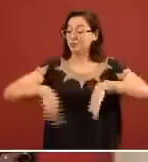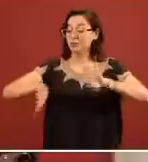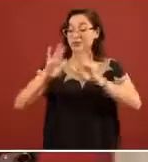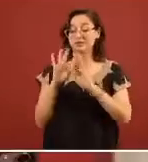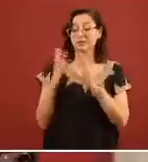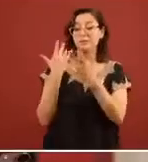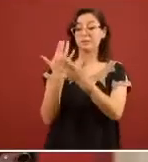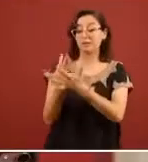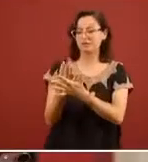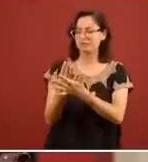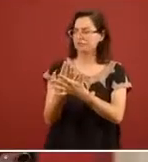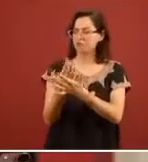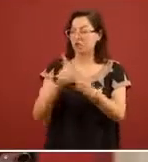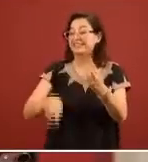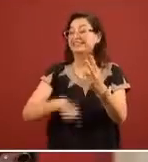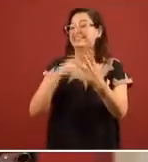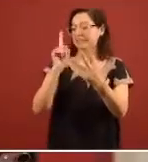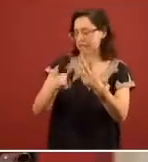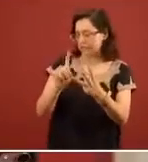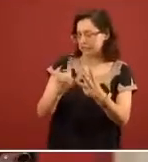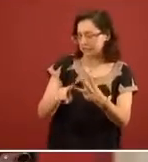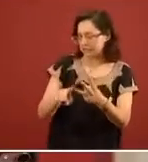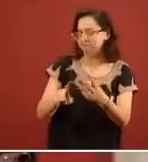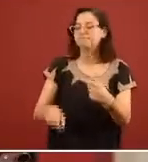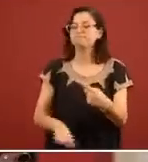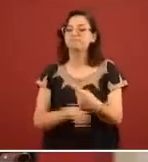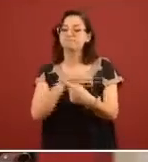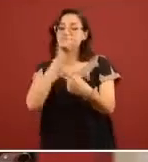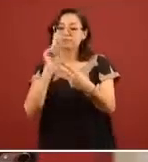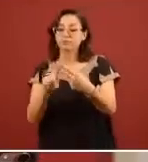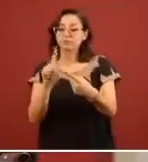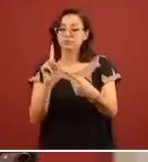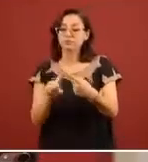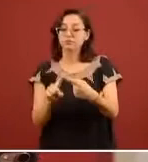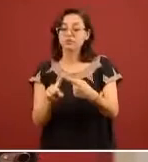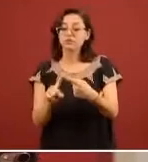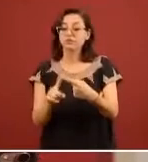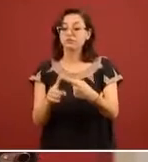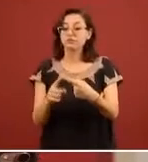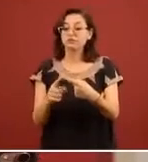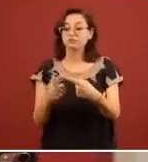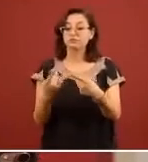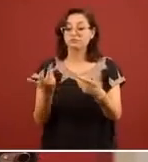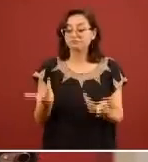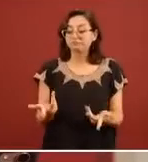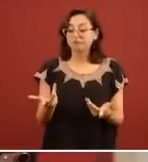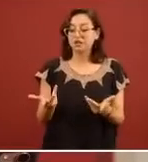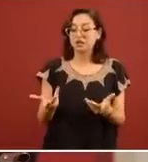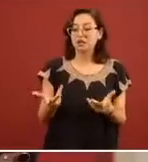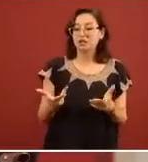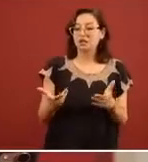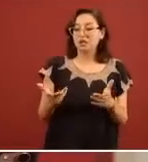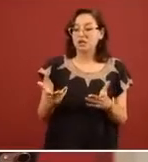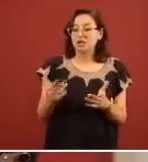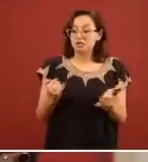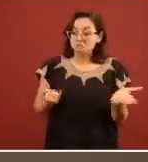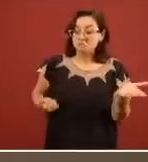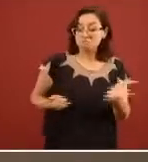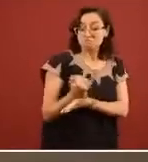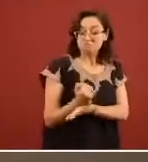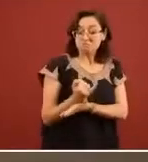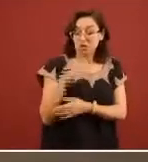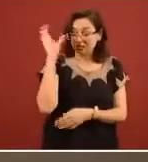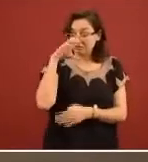de medidas, de hecho tres razones. La primera es, algunas de estas medidas no tienen una